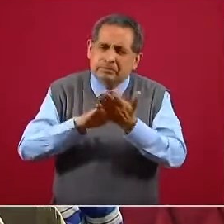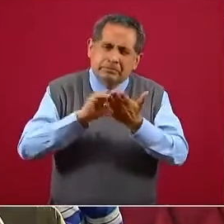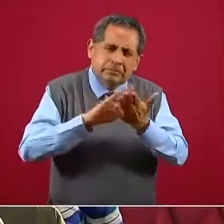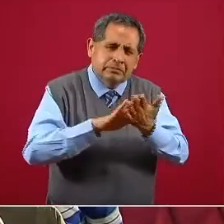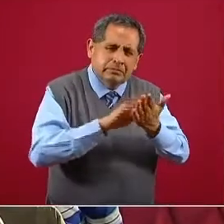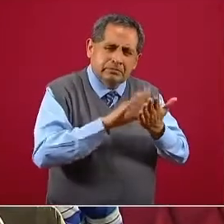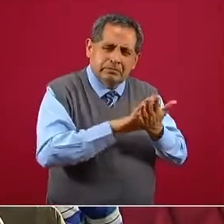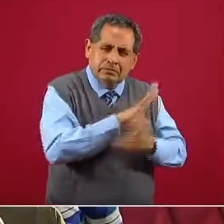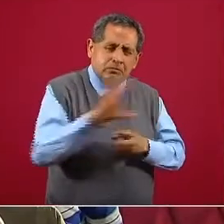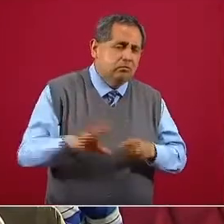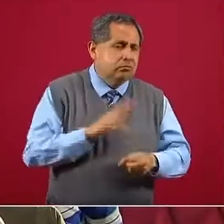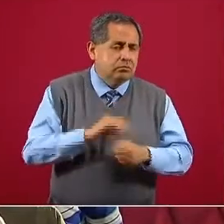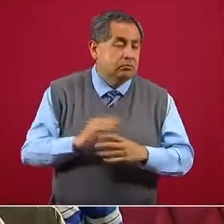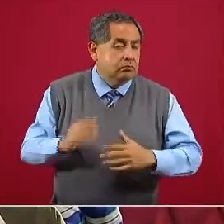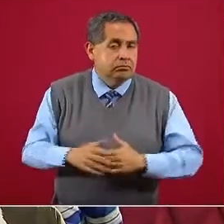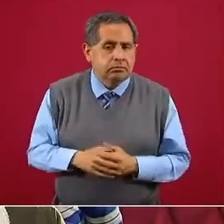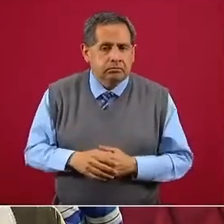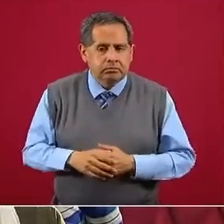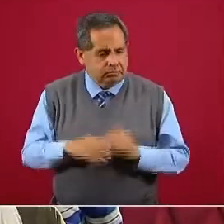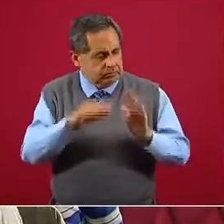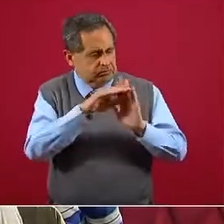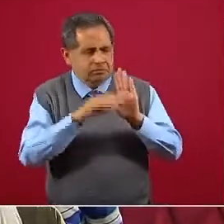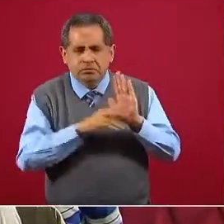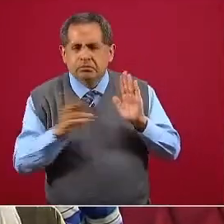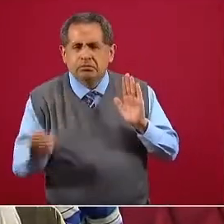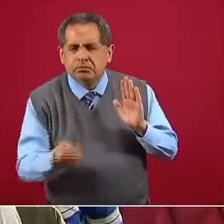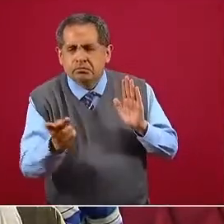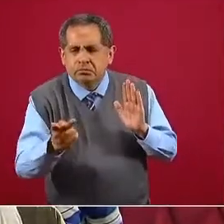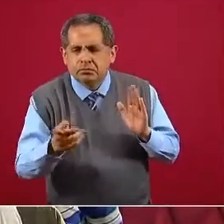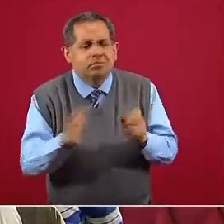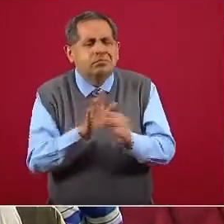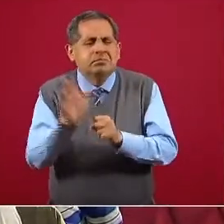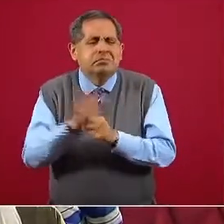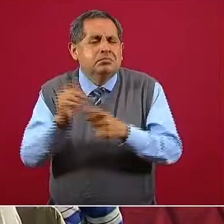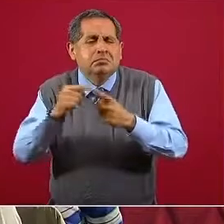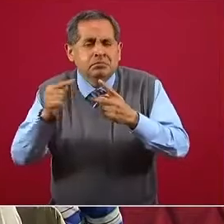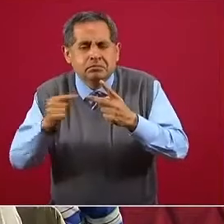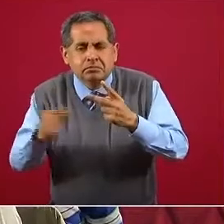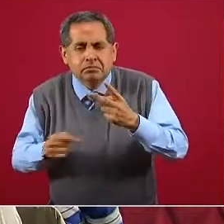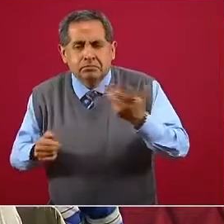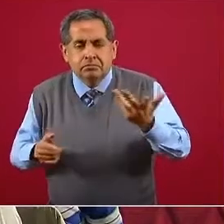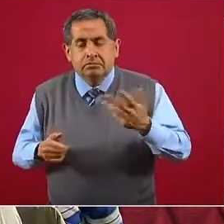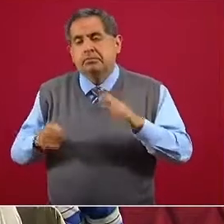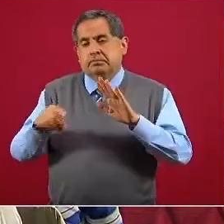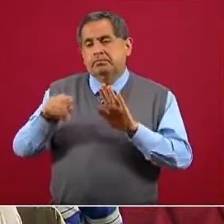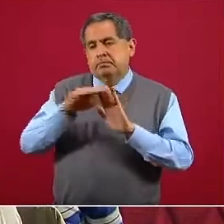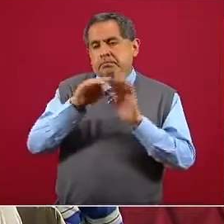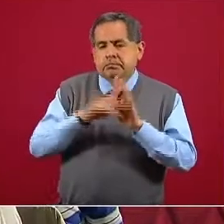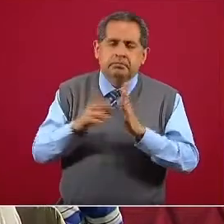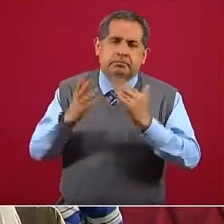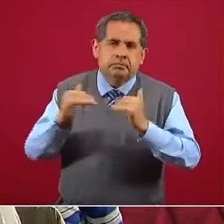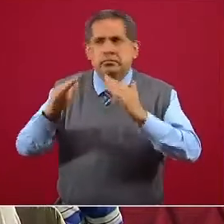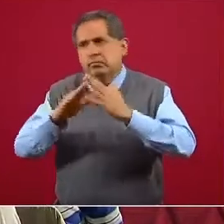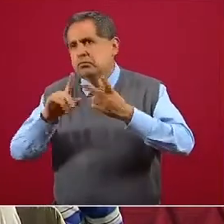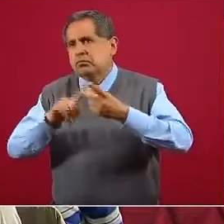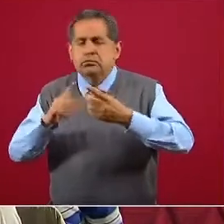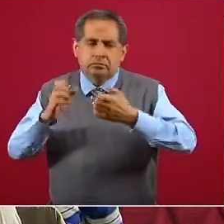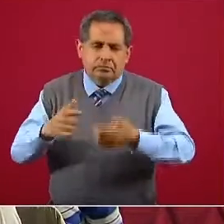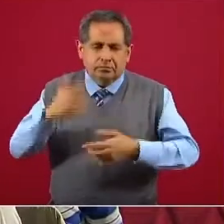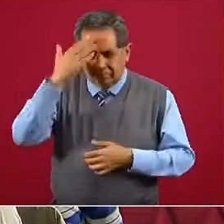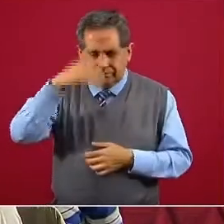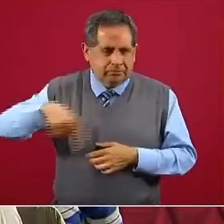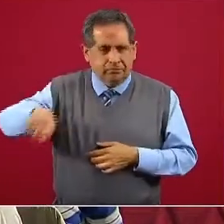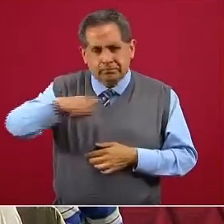favor. ¿Qué vamos a incluir? ¿Qué vamos a preguntar? Lo primero es que tendremos un cuestionario de hogar con